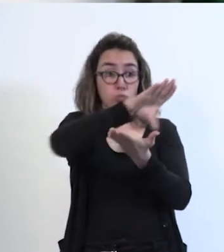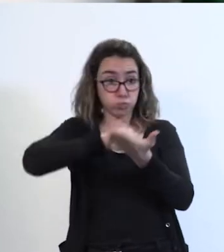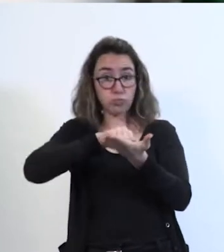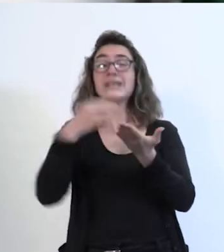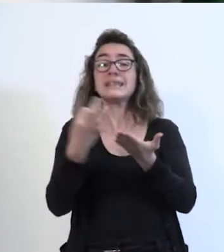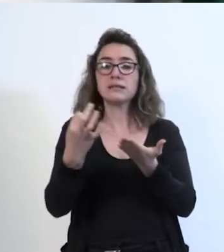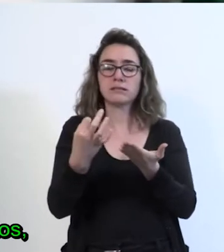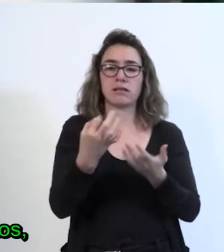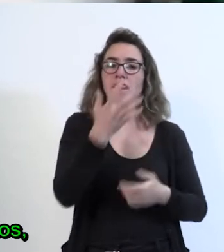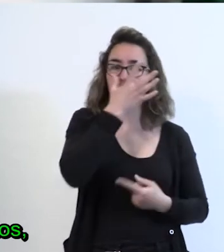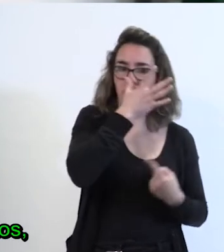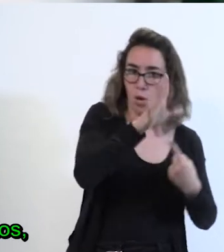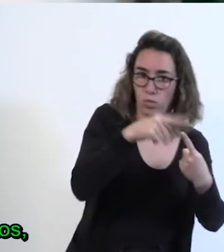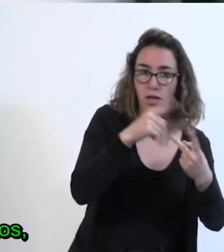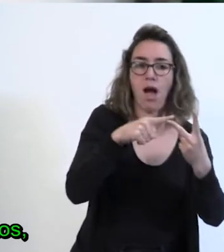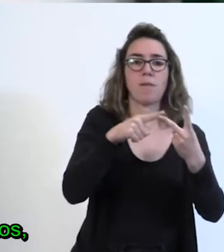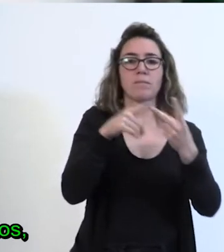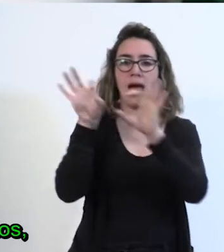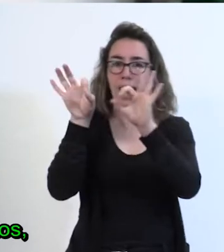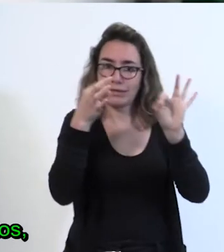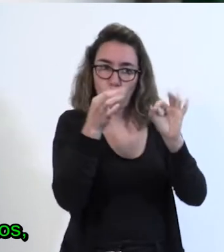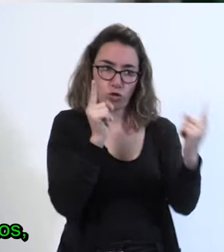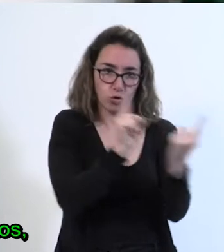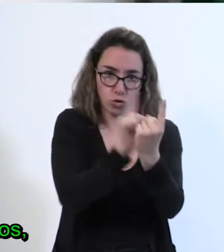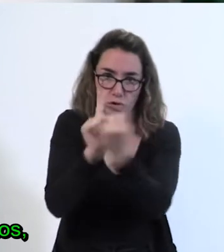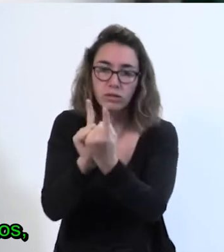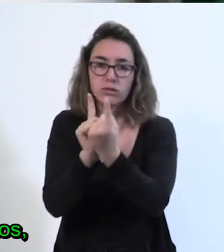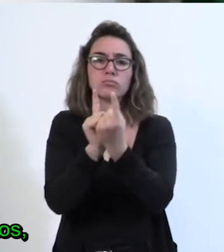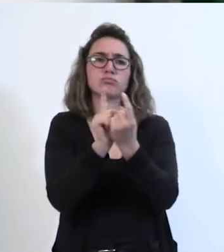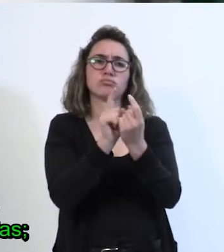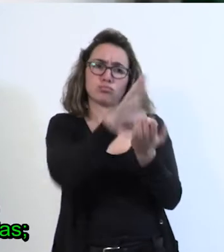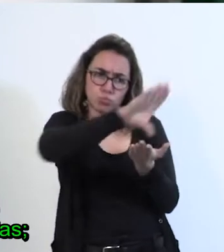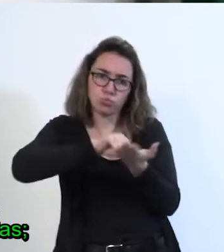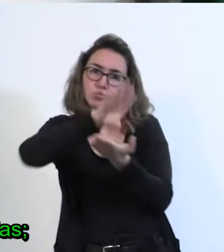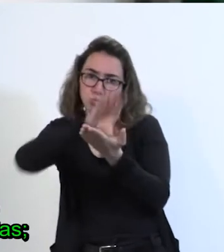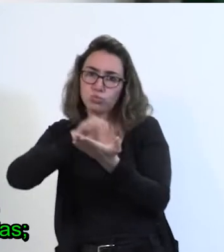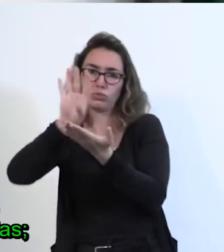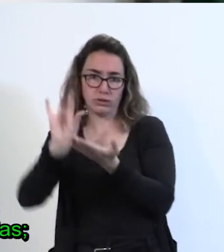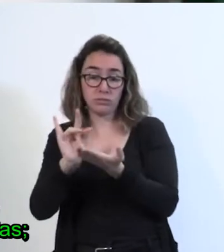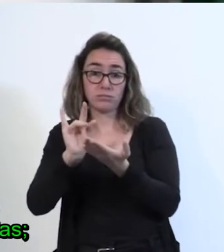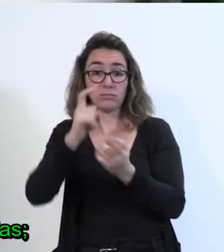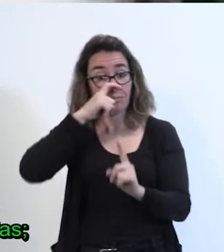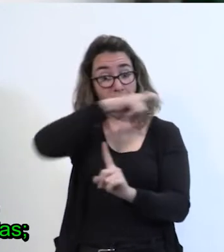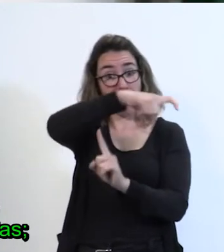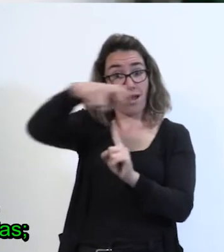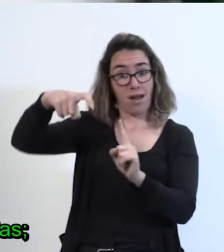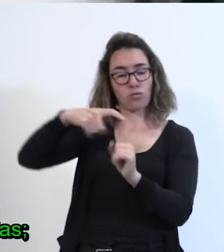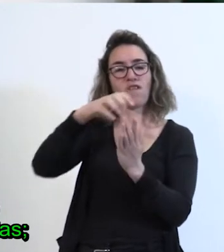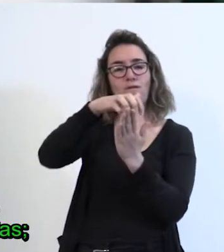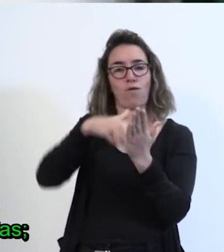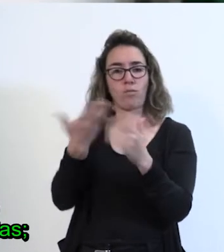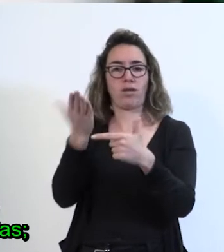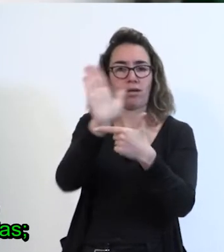registra las denuncias, registra las atenciones y cruza datos. Y cada año presenta un